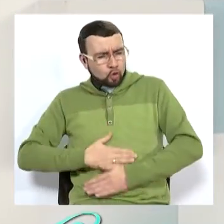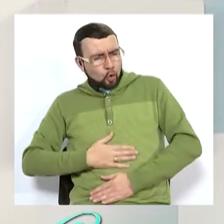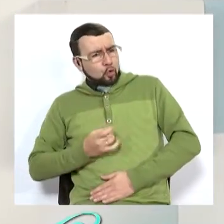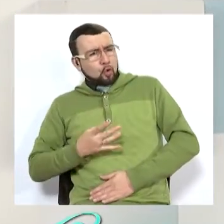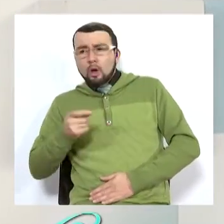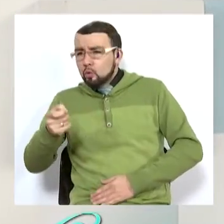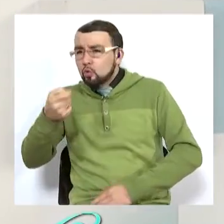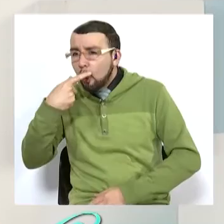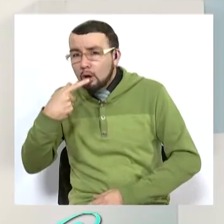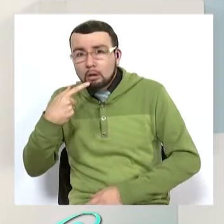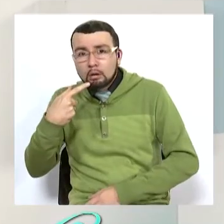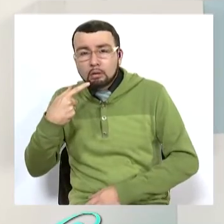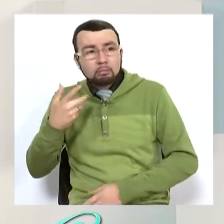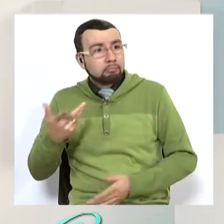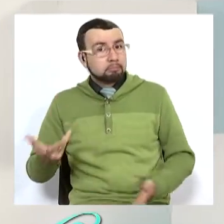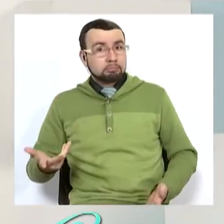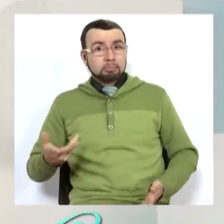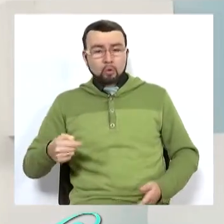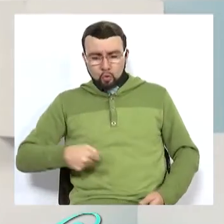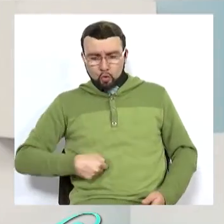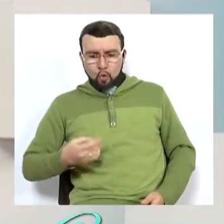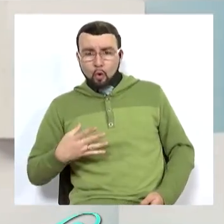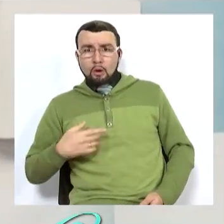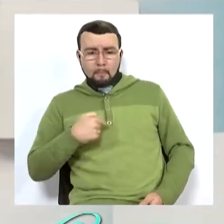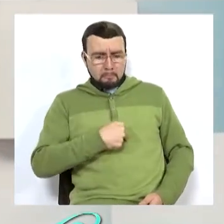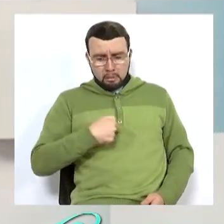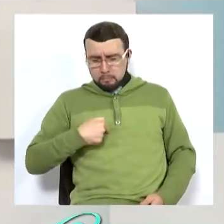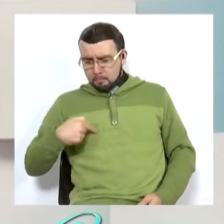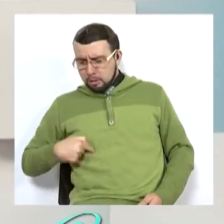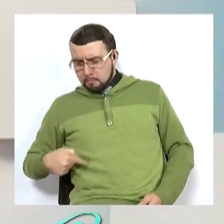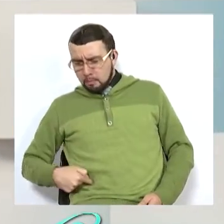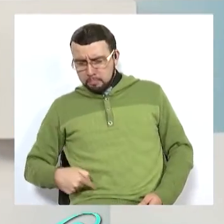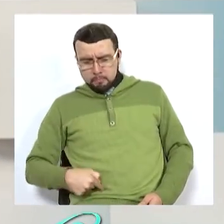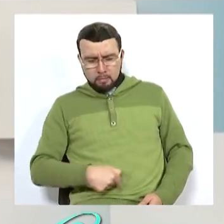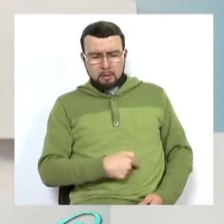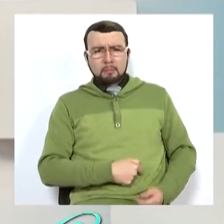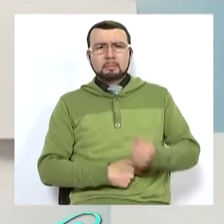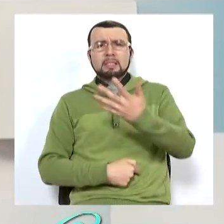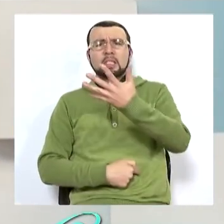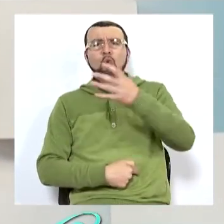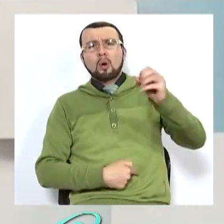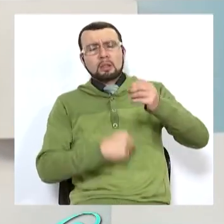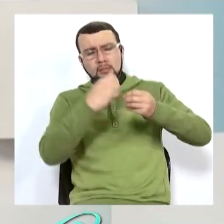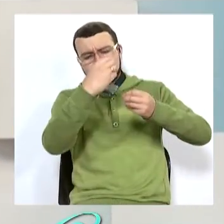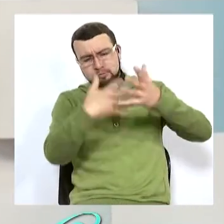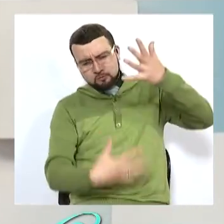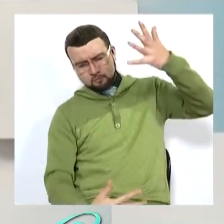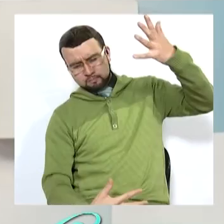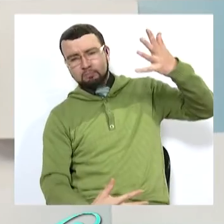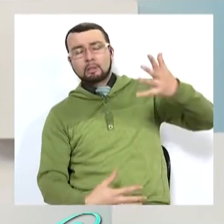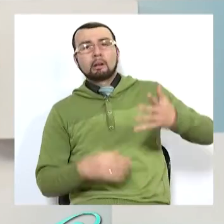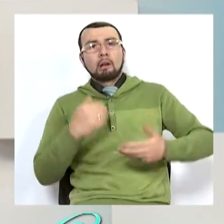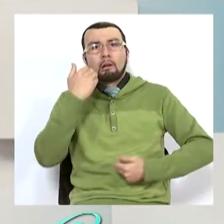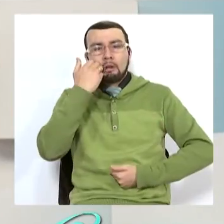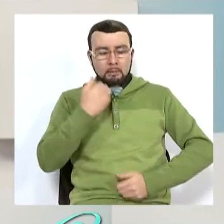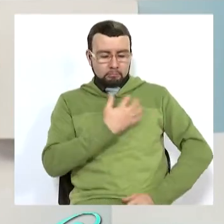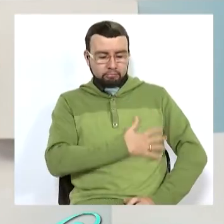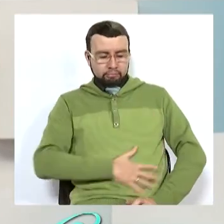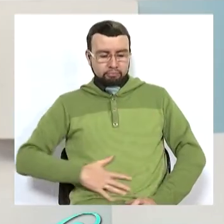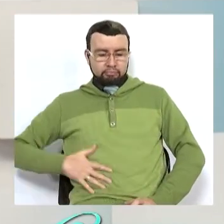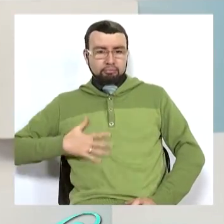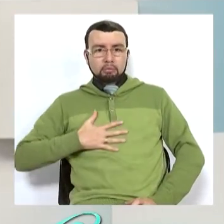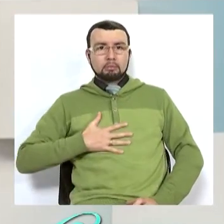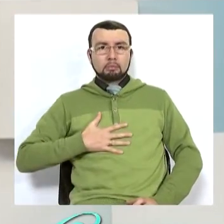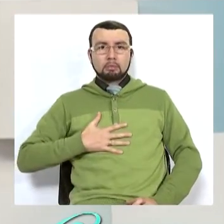abdomen. Si es que en el abdomen pueden originarse en 50 causas de dolor abdominal.